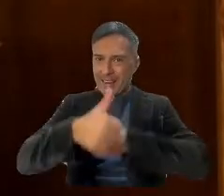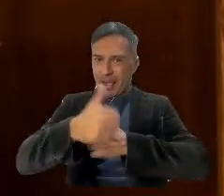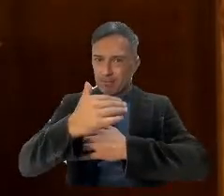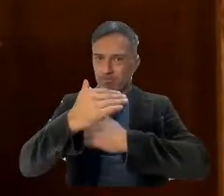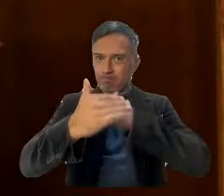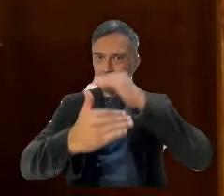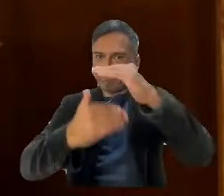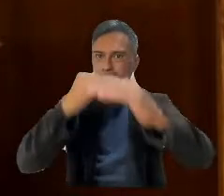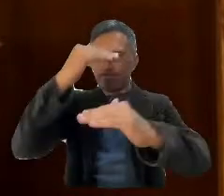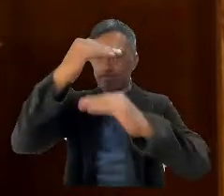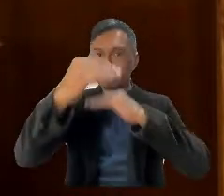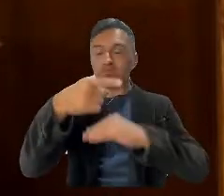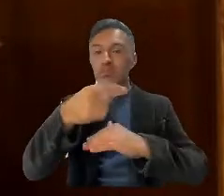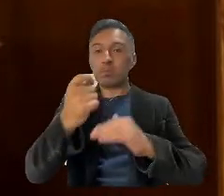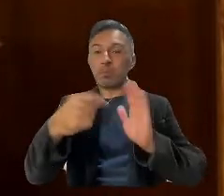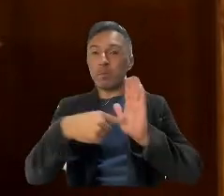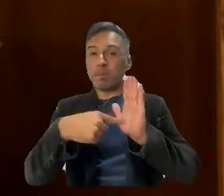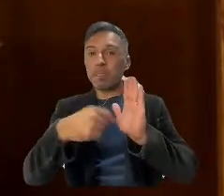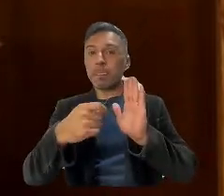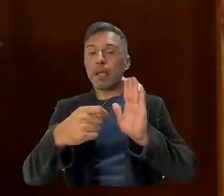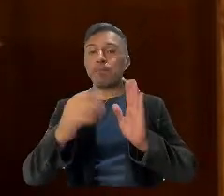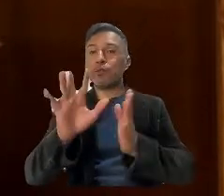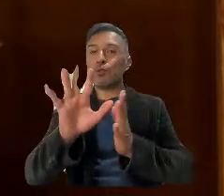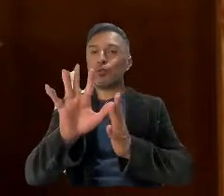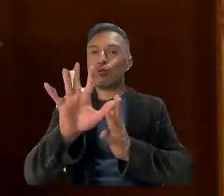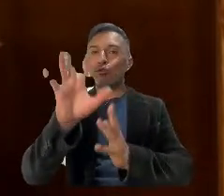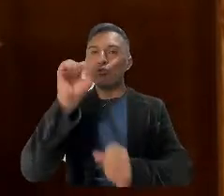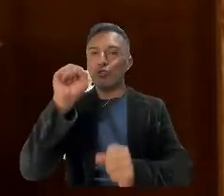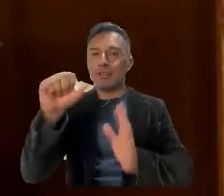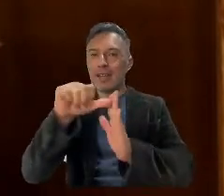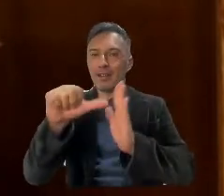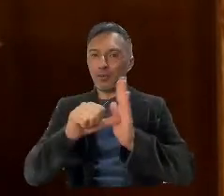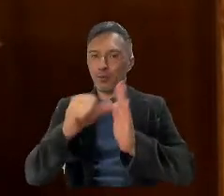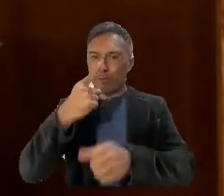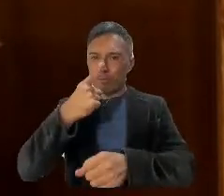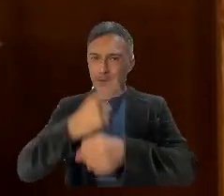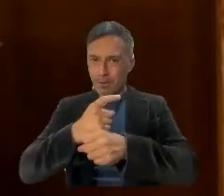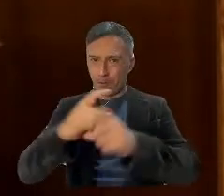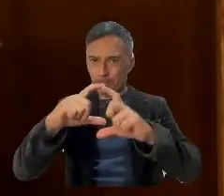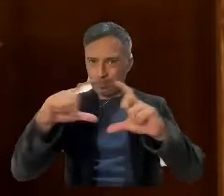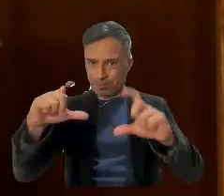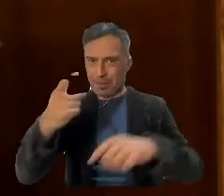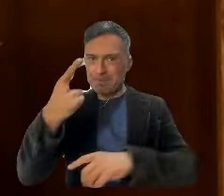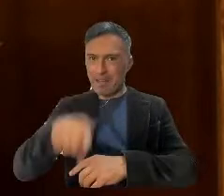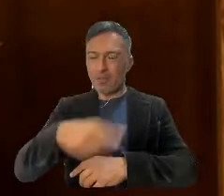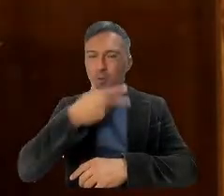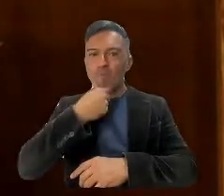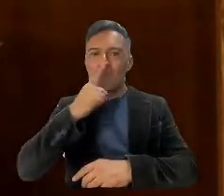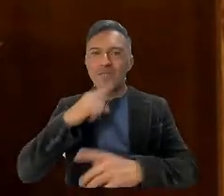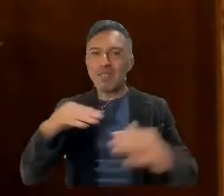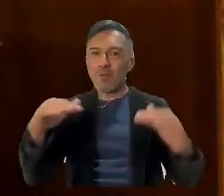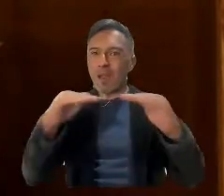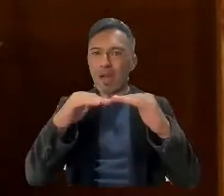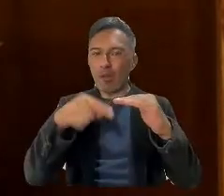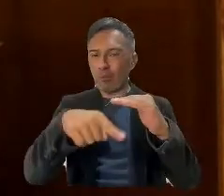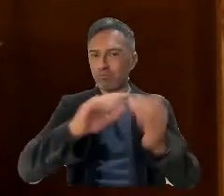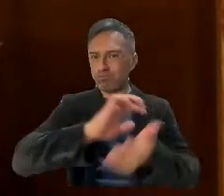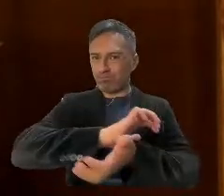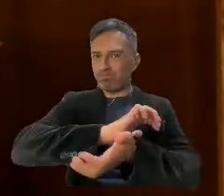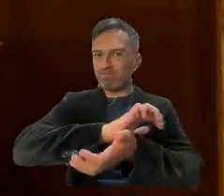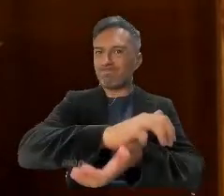de igualdad previstos en el artículo 1 de la Constitución Federal, ya que existe una